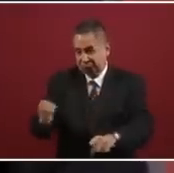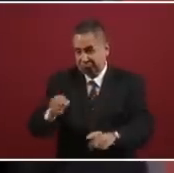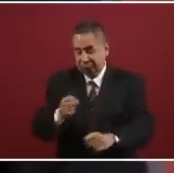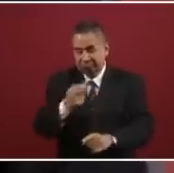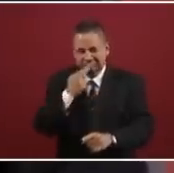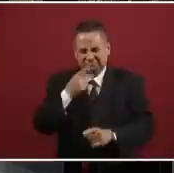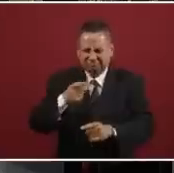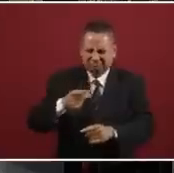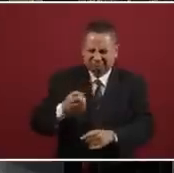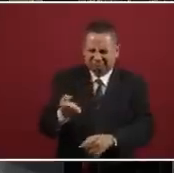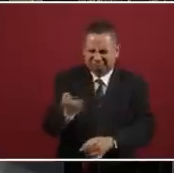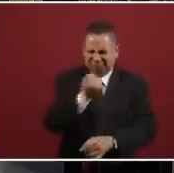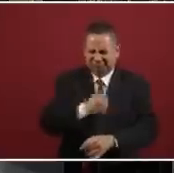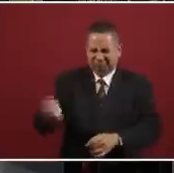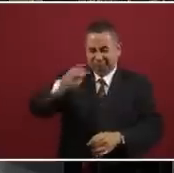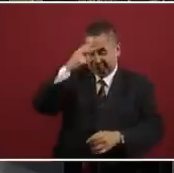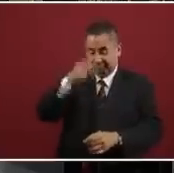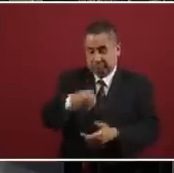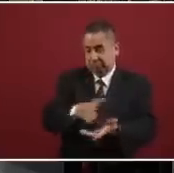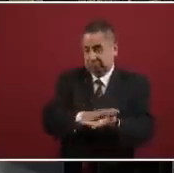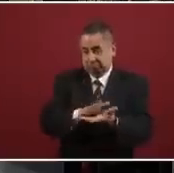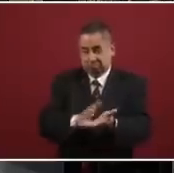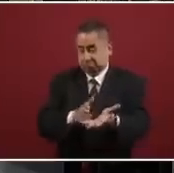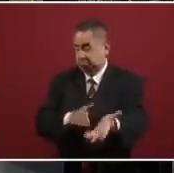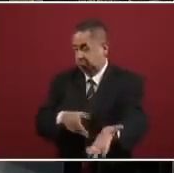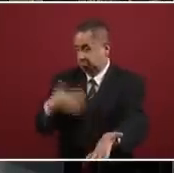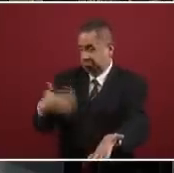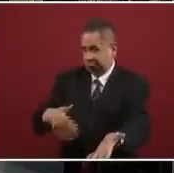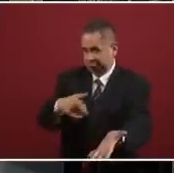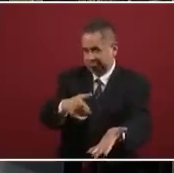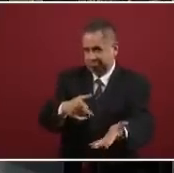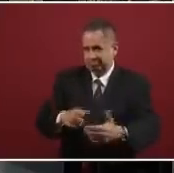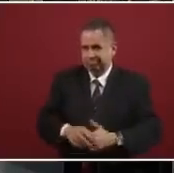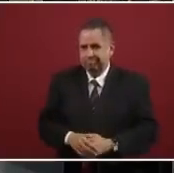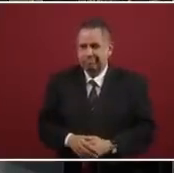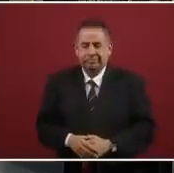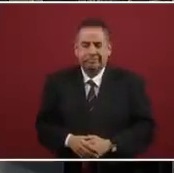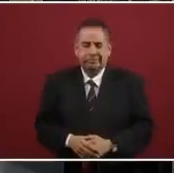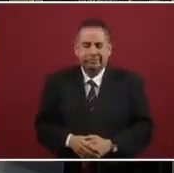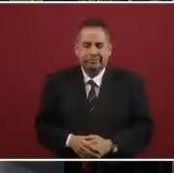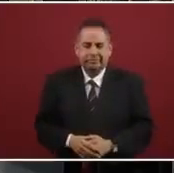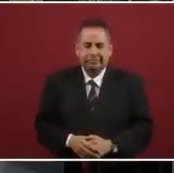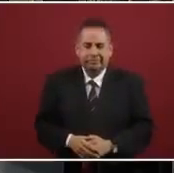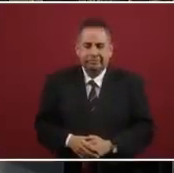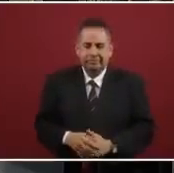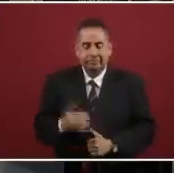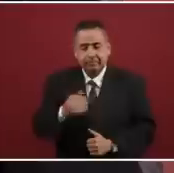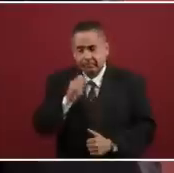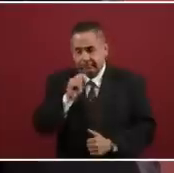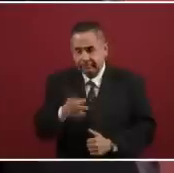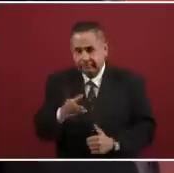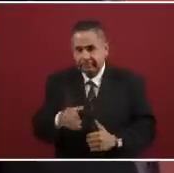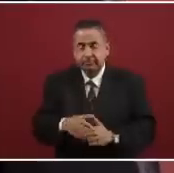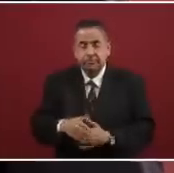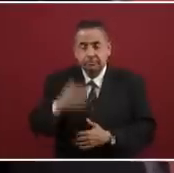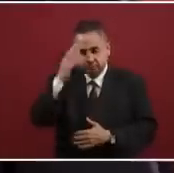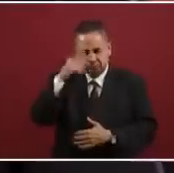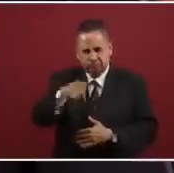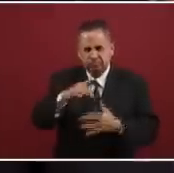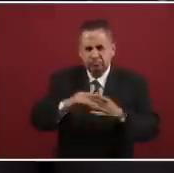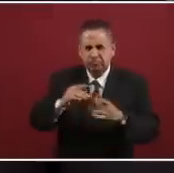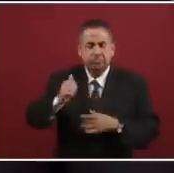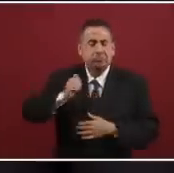mejores plumas del periodismo en México, este señor. Sí, Miguel Reyes Razo. Y pero sabe de lo que